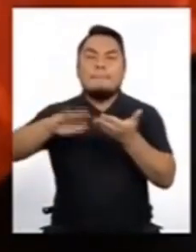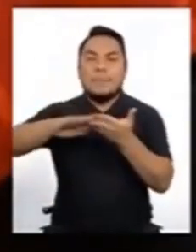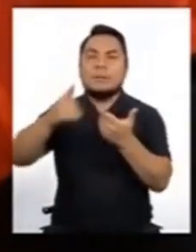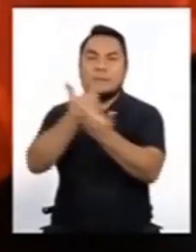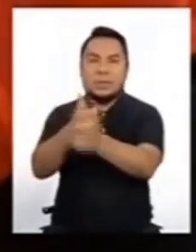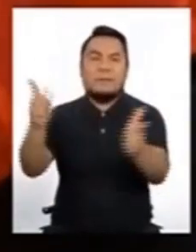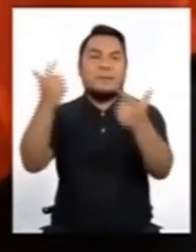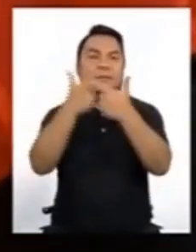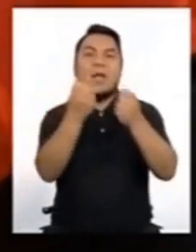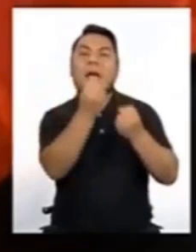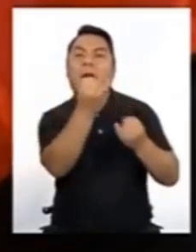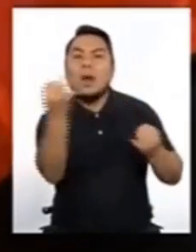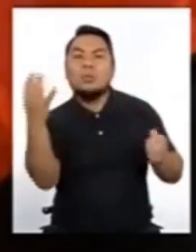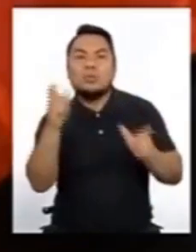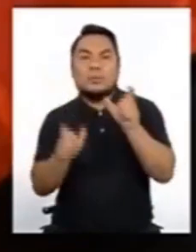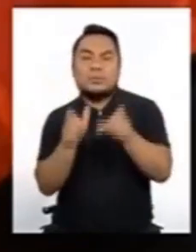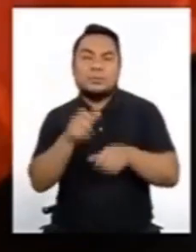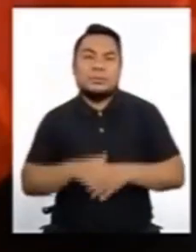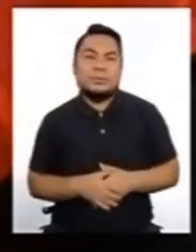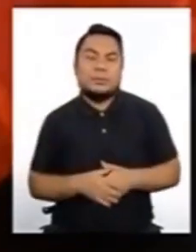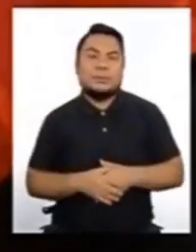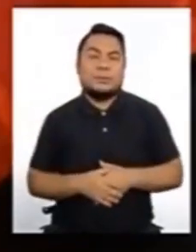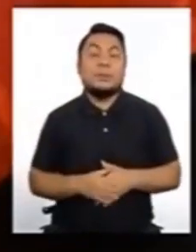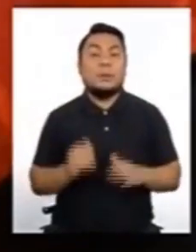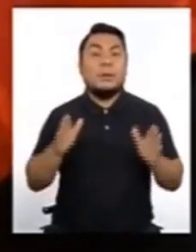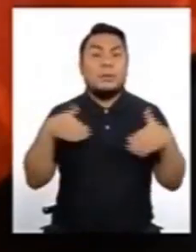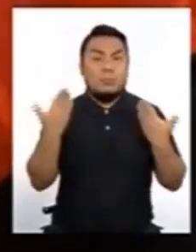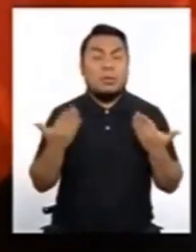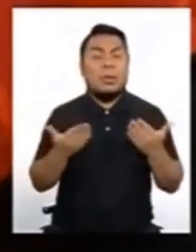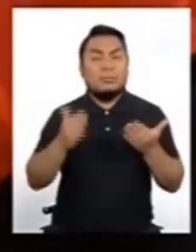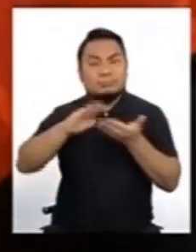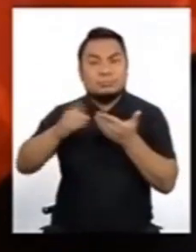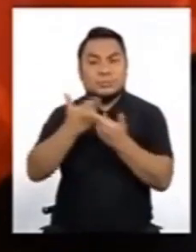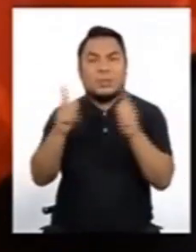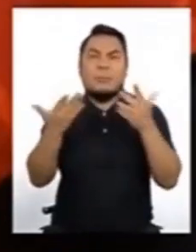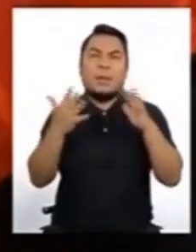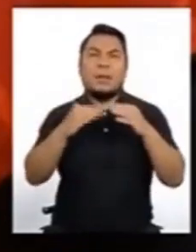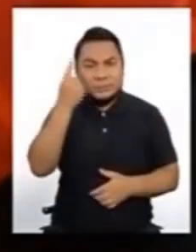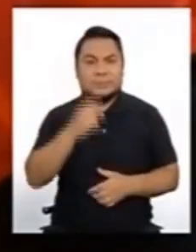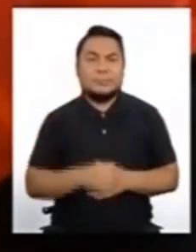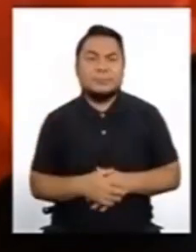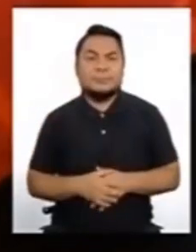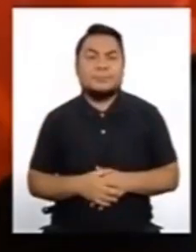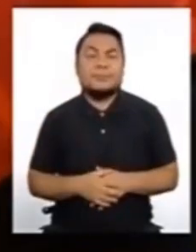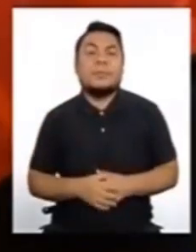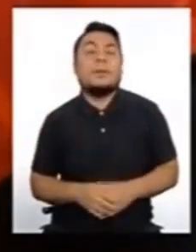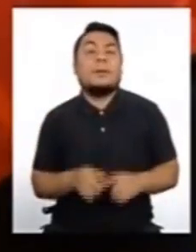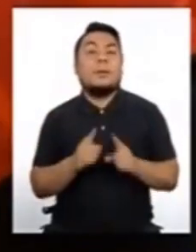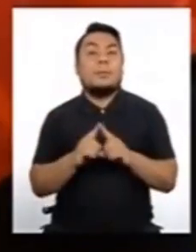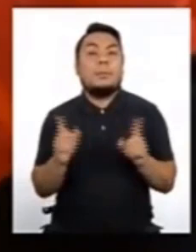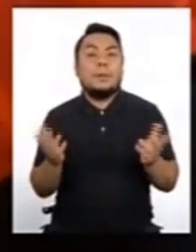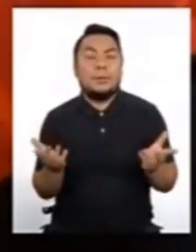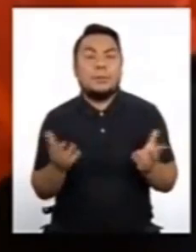penas a algunas personas que pueden salir, que son más de 3.000. Pero